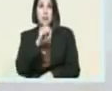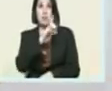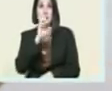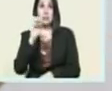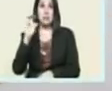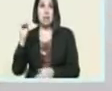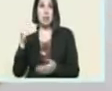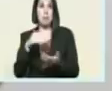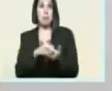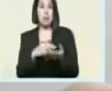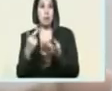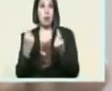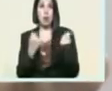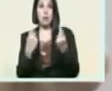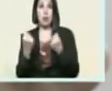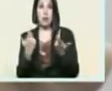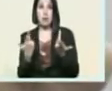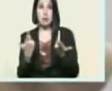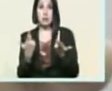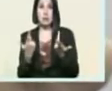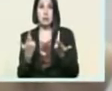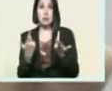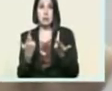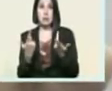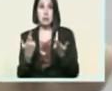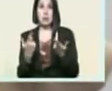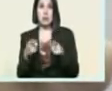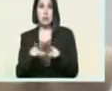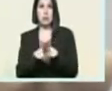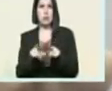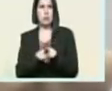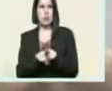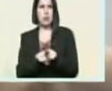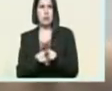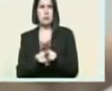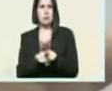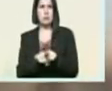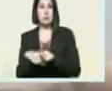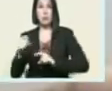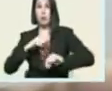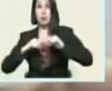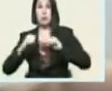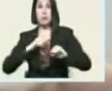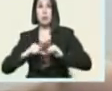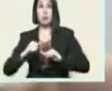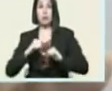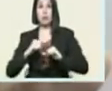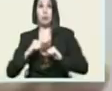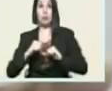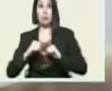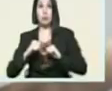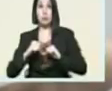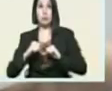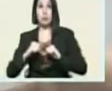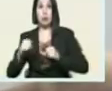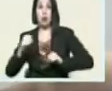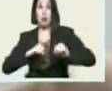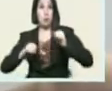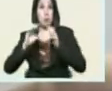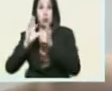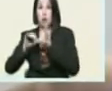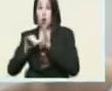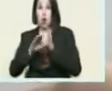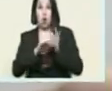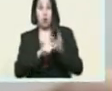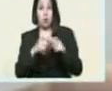100.000 bolívares, correcto. Es una batalla de movimiento. Ellos hacen su movimiento de